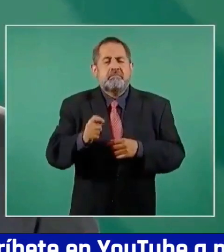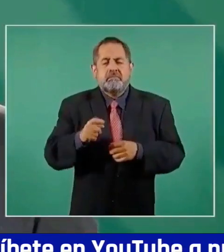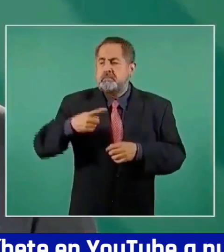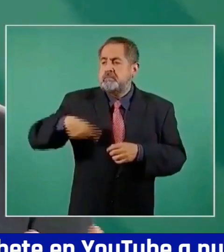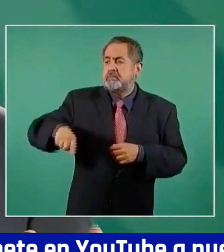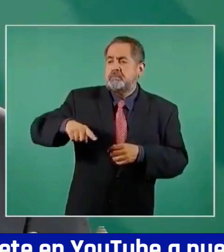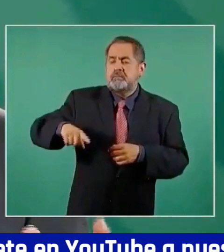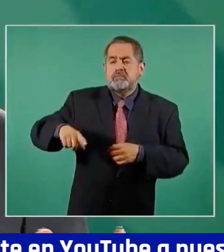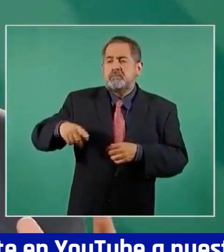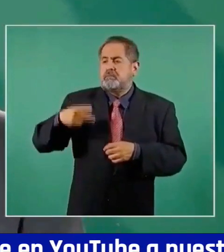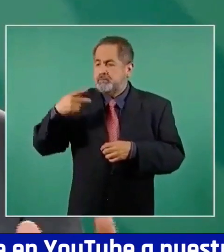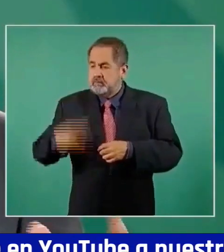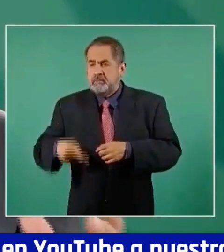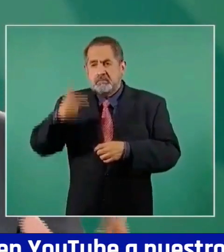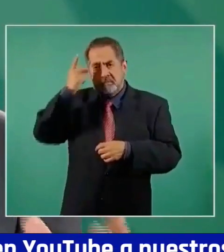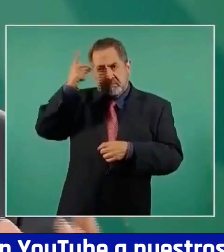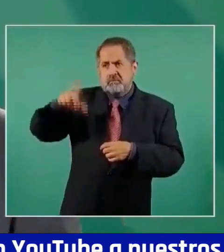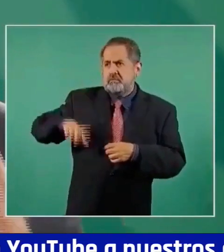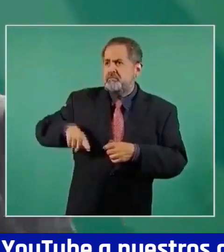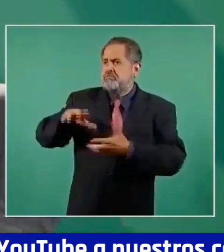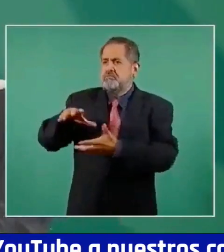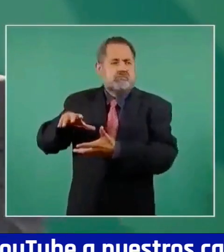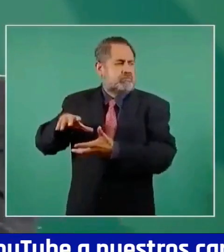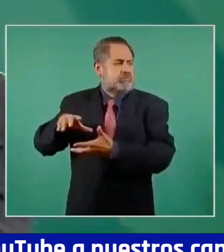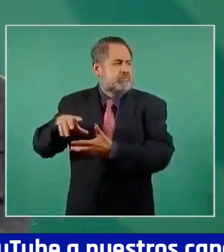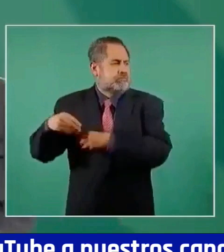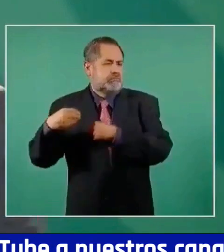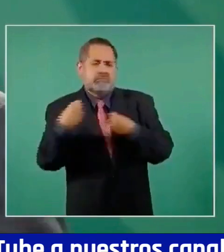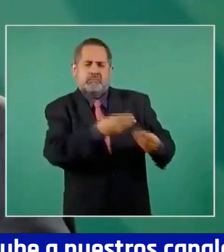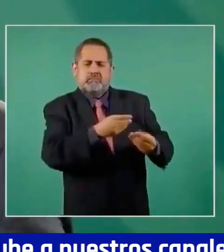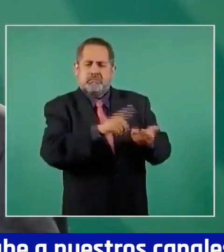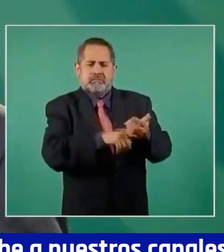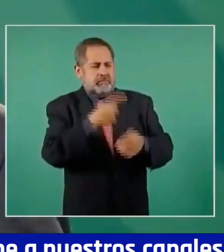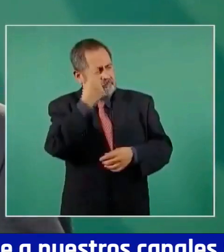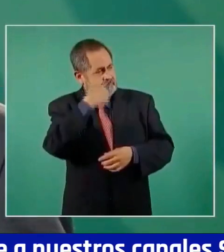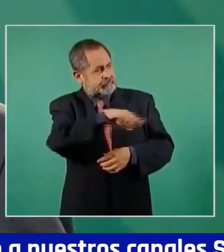trasladar bienes del pueblo y de la nación a particulares.